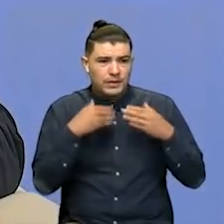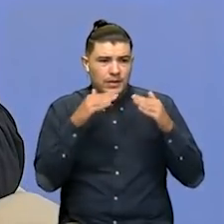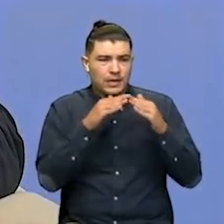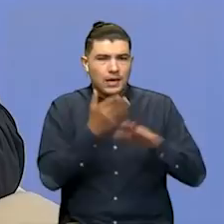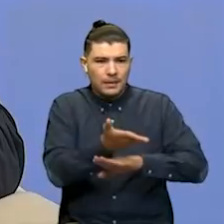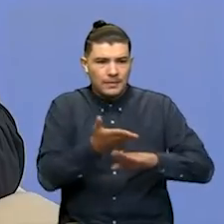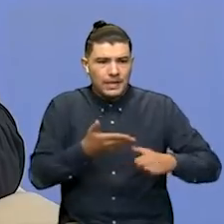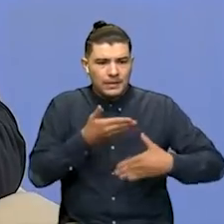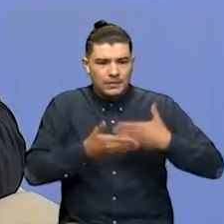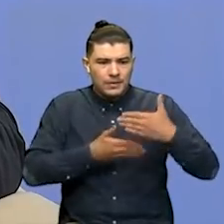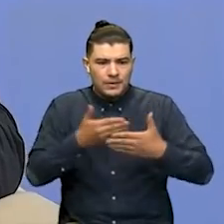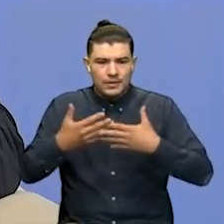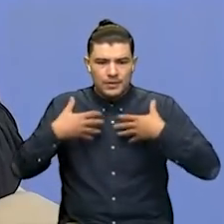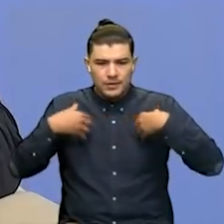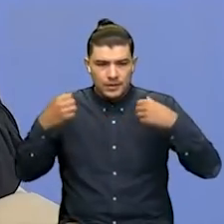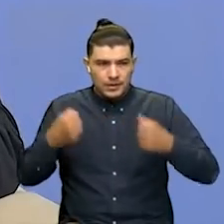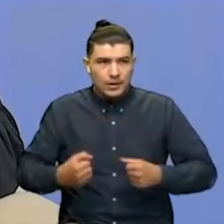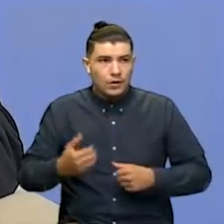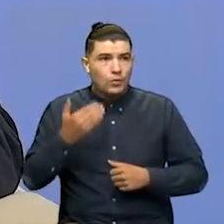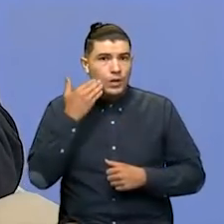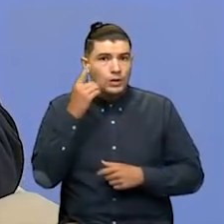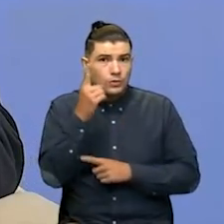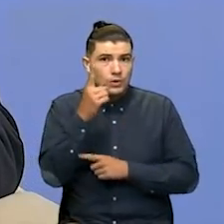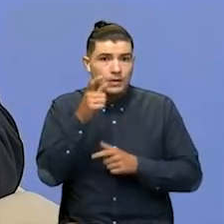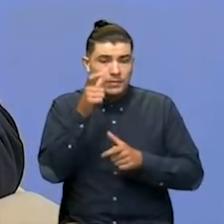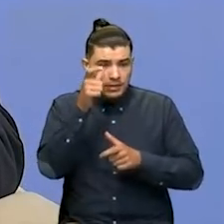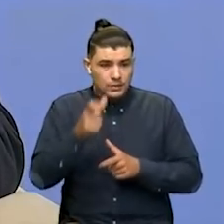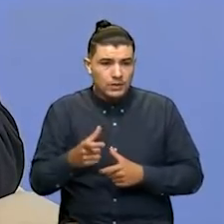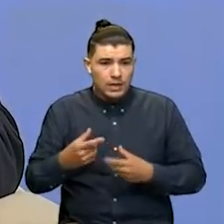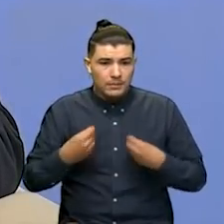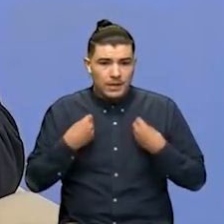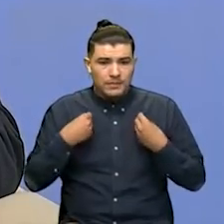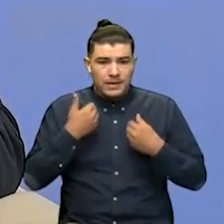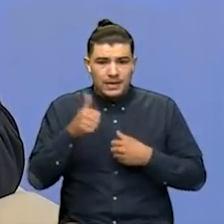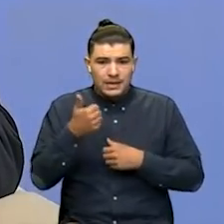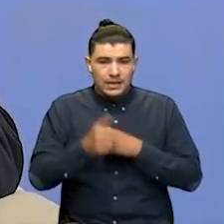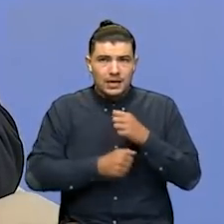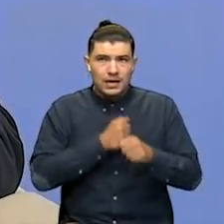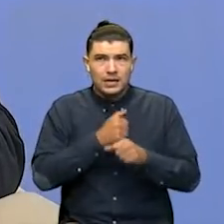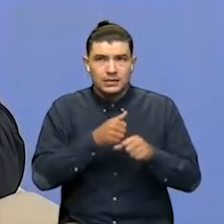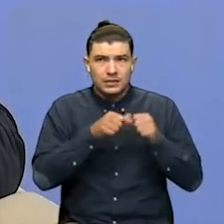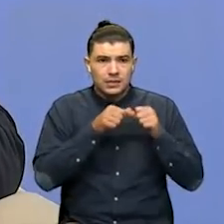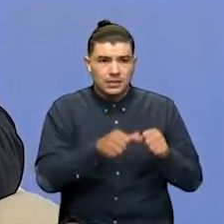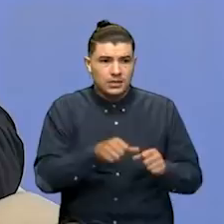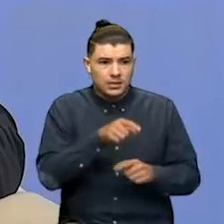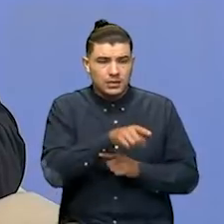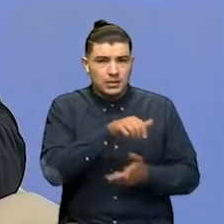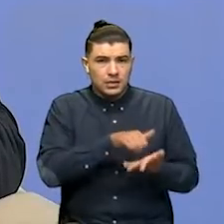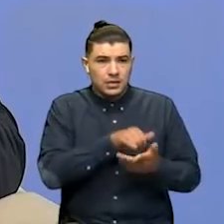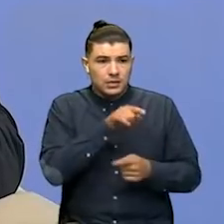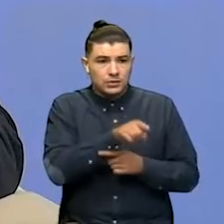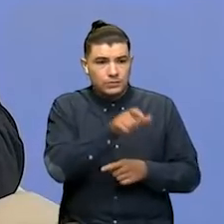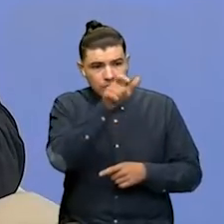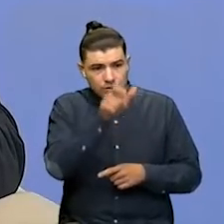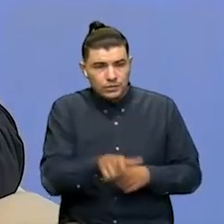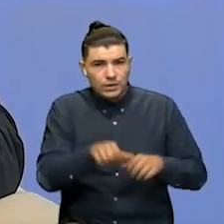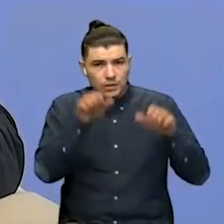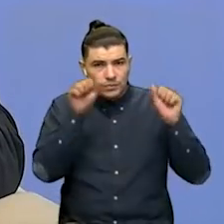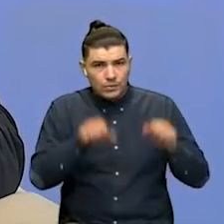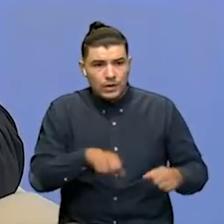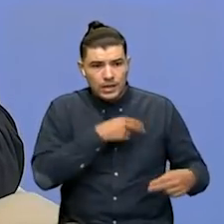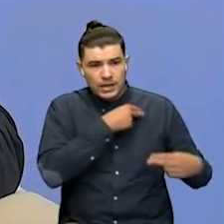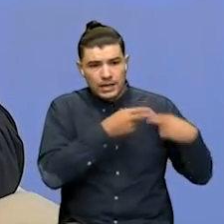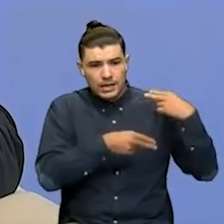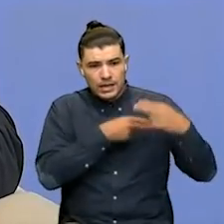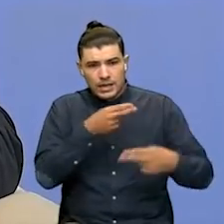proceso de pertenencia. Es decir, cuando una persona dura 10 años en un inmueble como señor y como dueño, él puede coger y adquirir, por medio